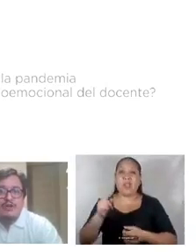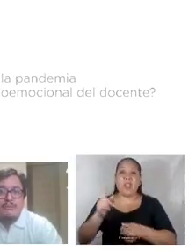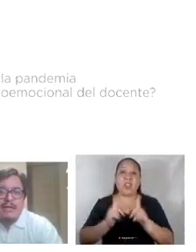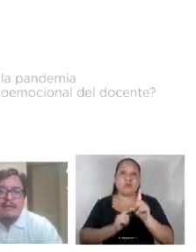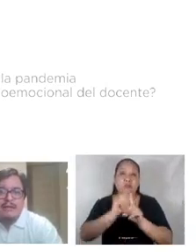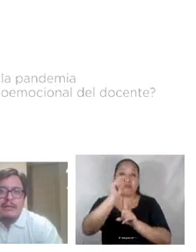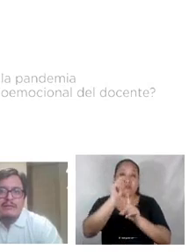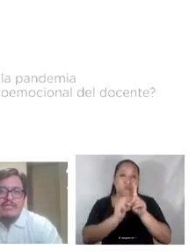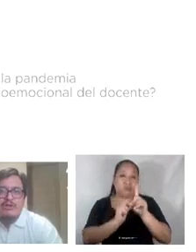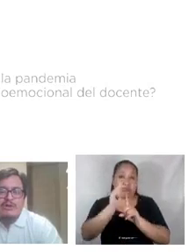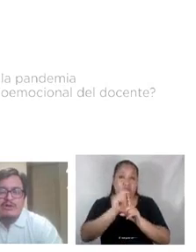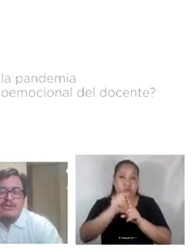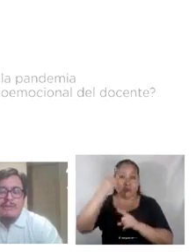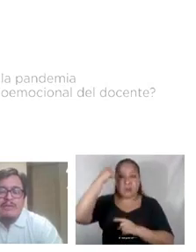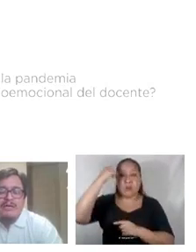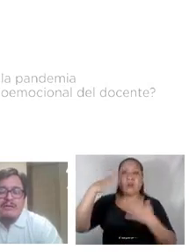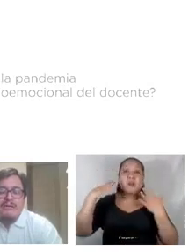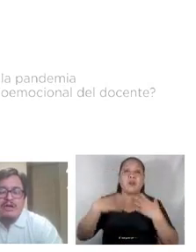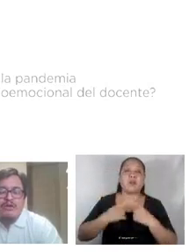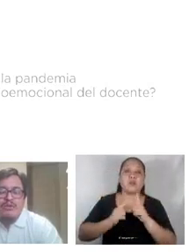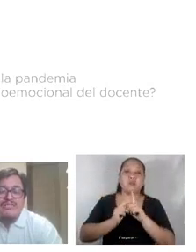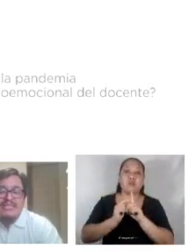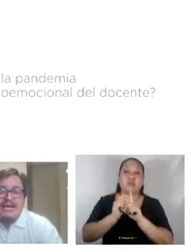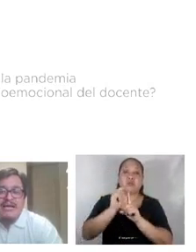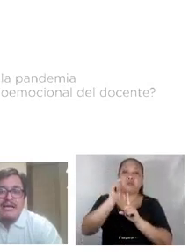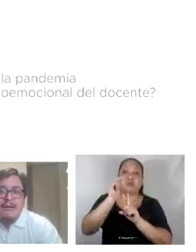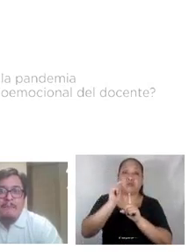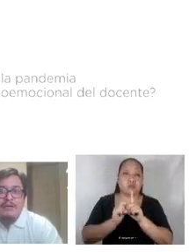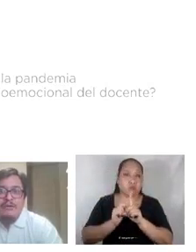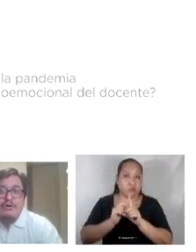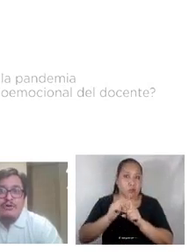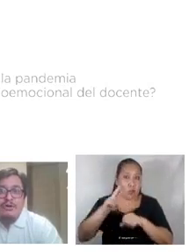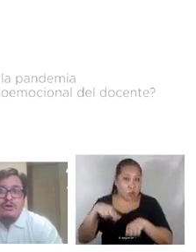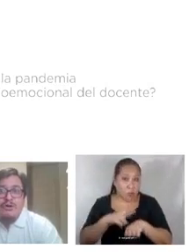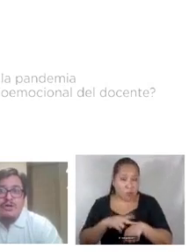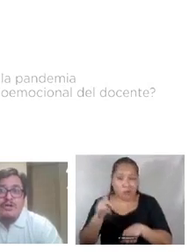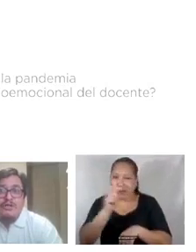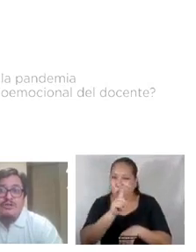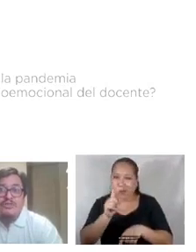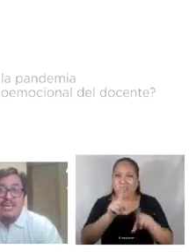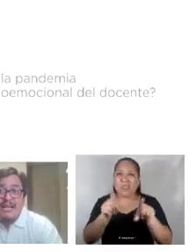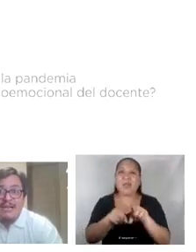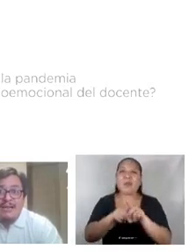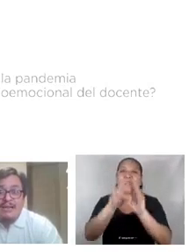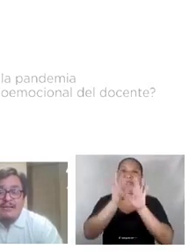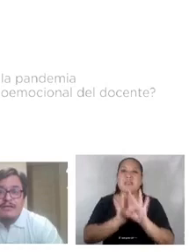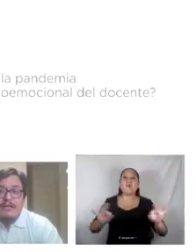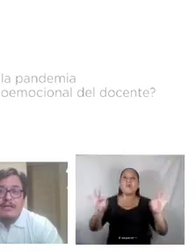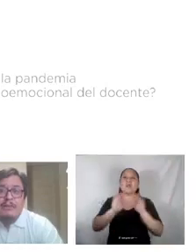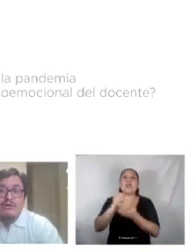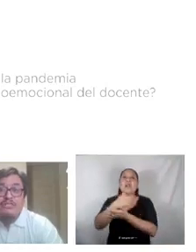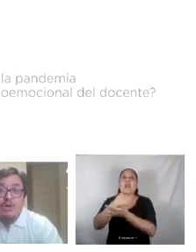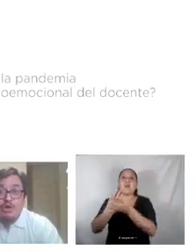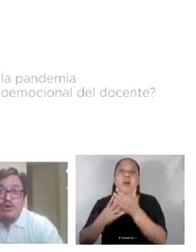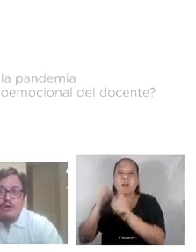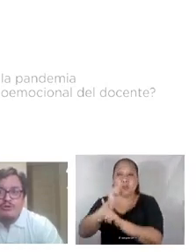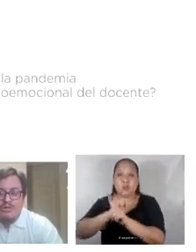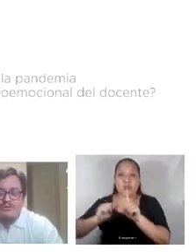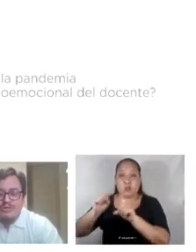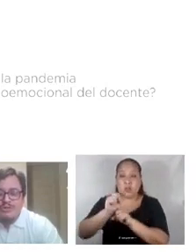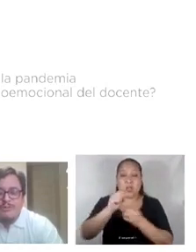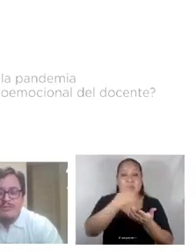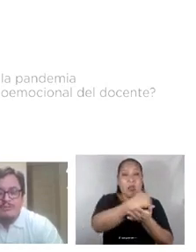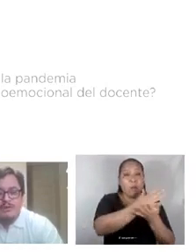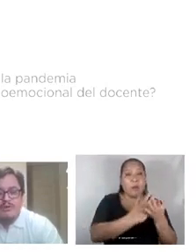temperatura esté normal, sino también de cómo está el aspecto social y el aspecto psicológico,